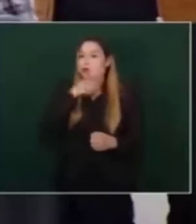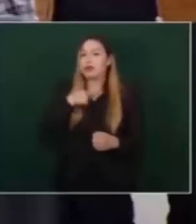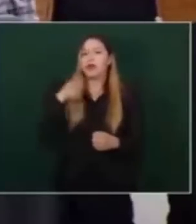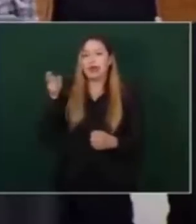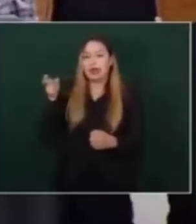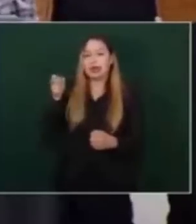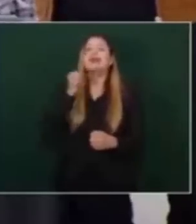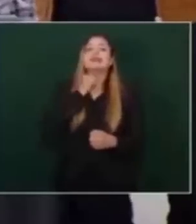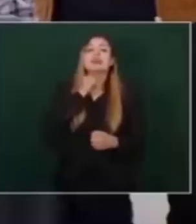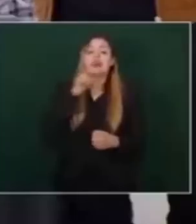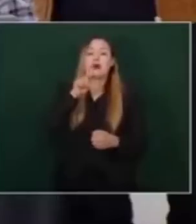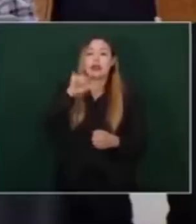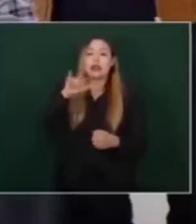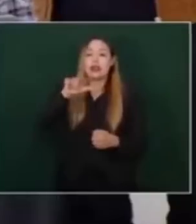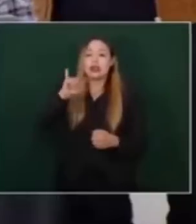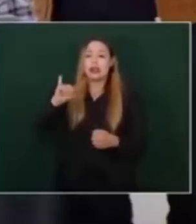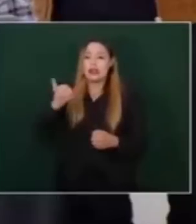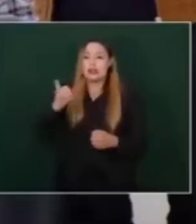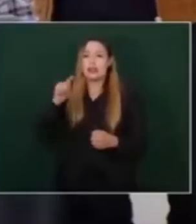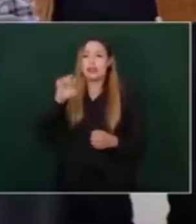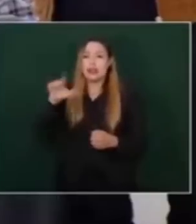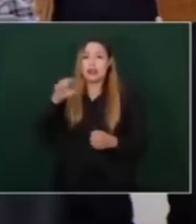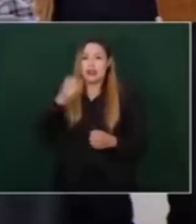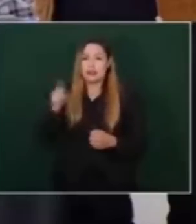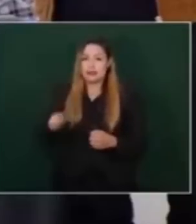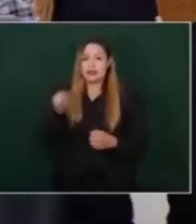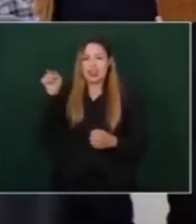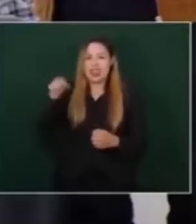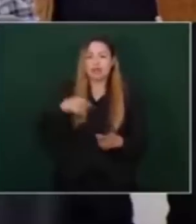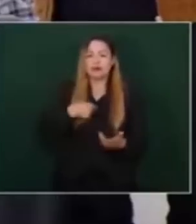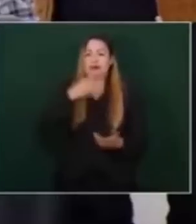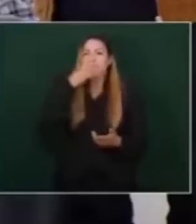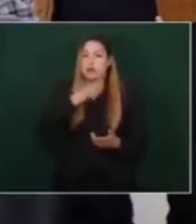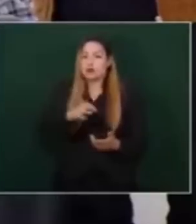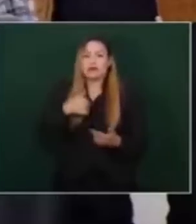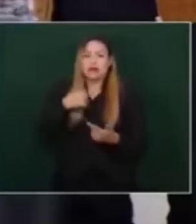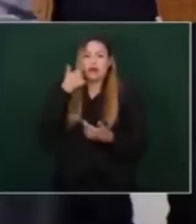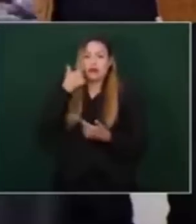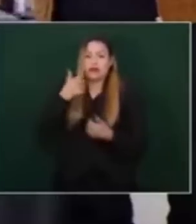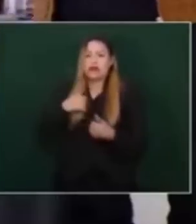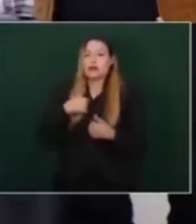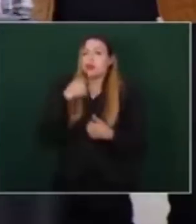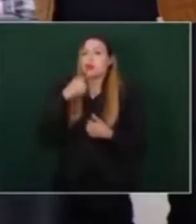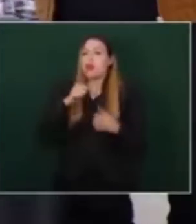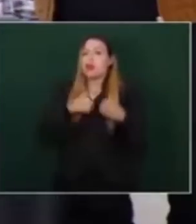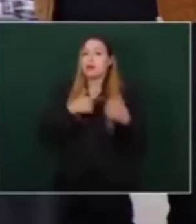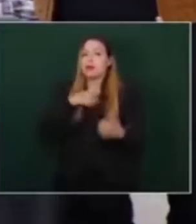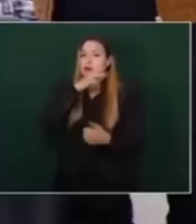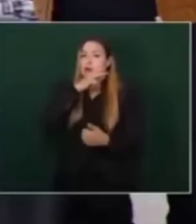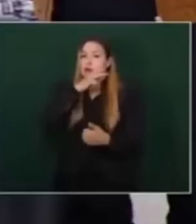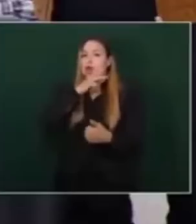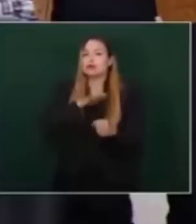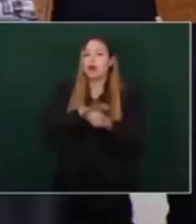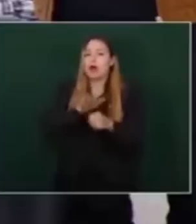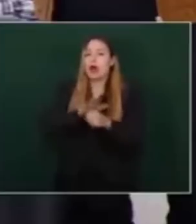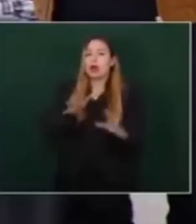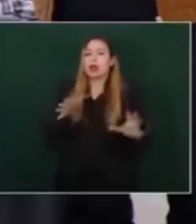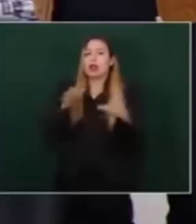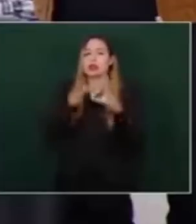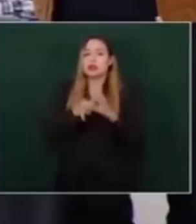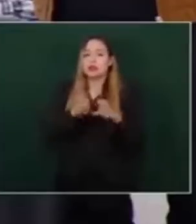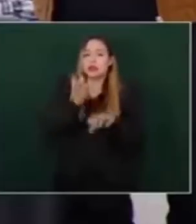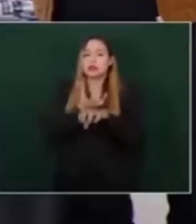alusión a eso que le dijo a usted, que se me hizo de muy mal gusto, mencionaba algo que me preocupa: la relación con Estados Unidos, el desaire que le hace a